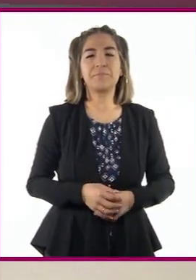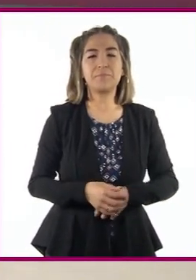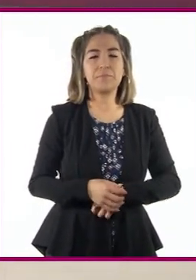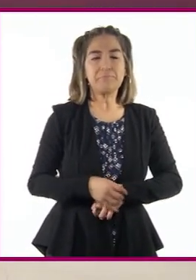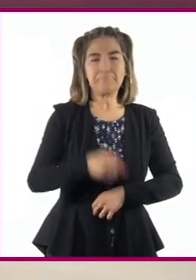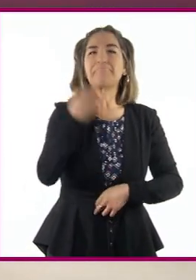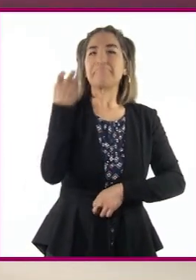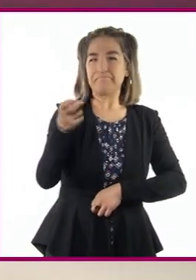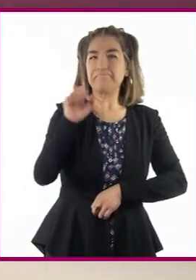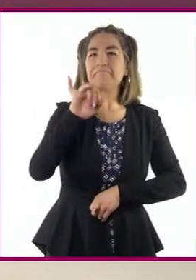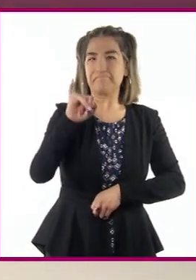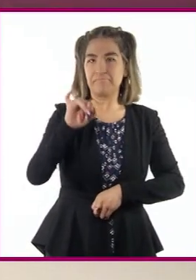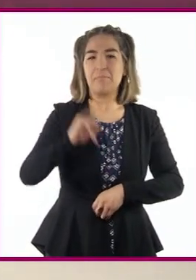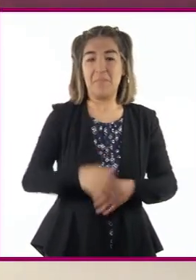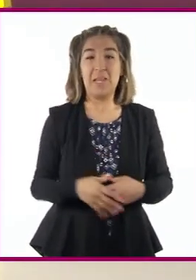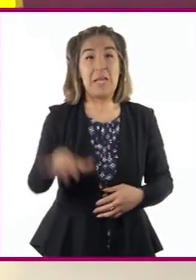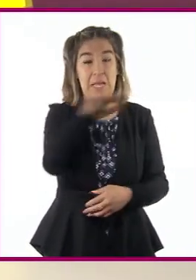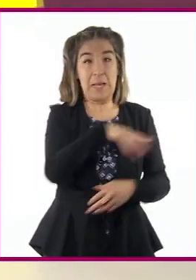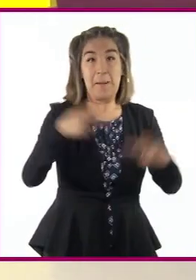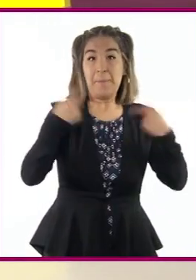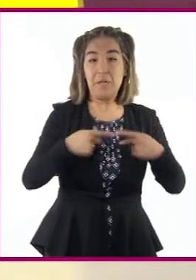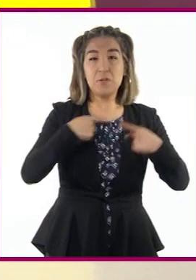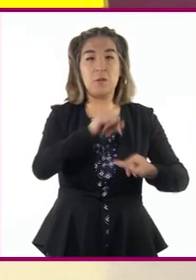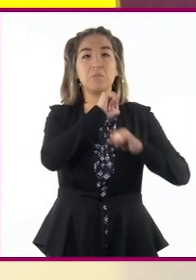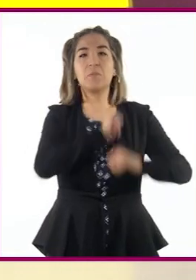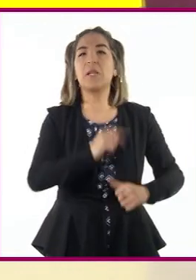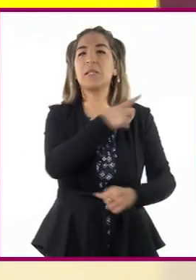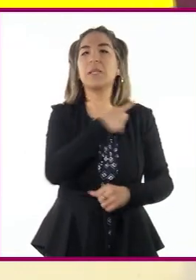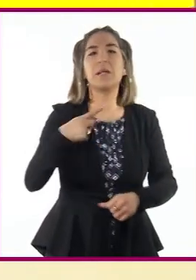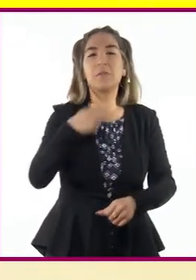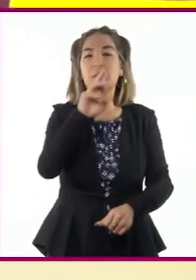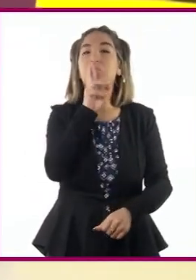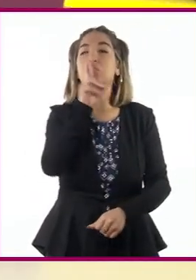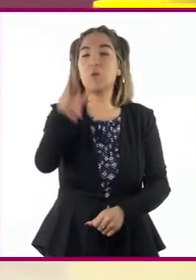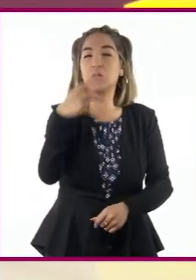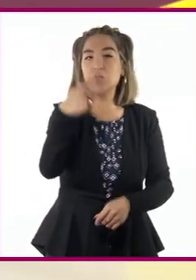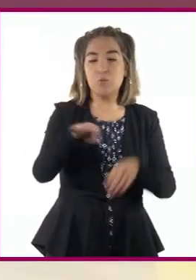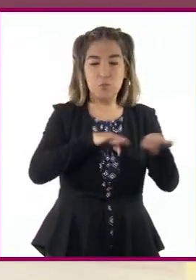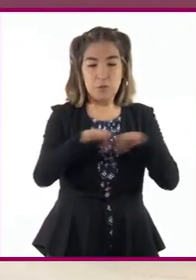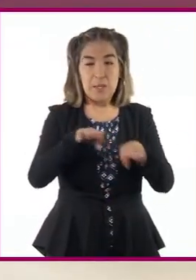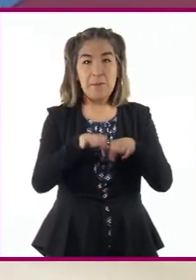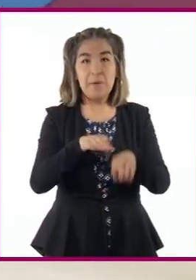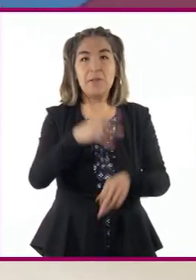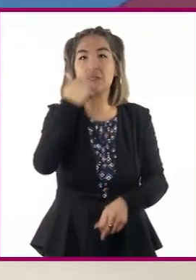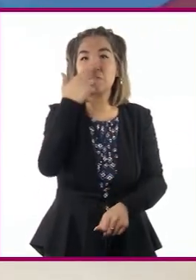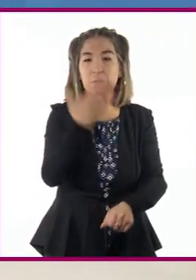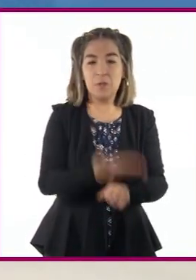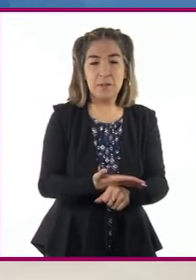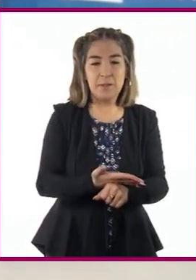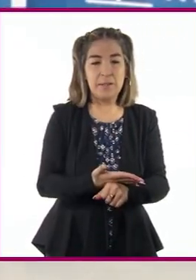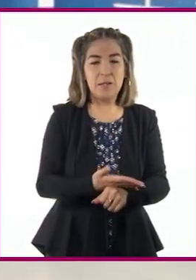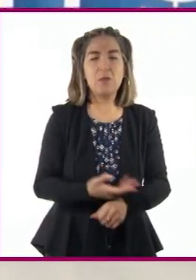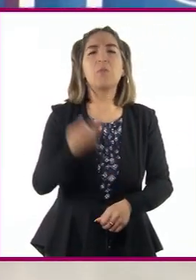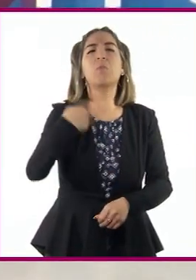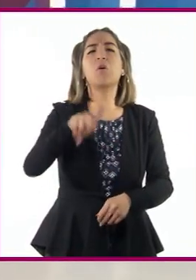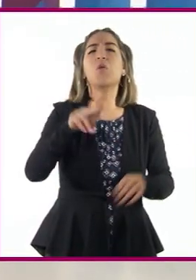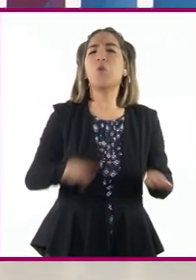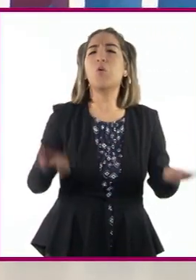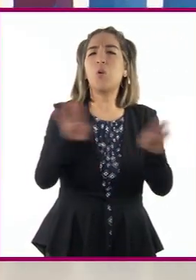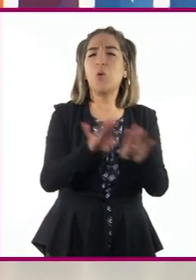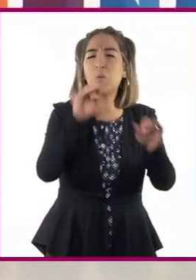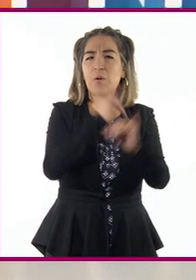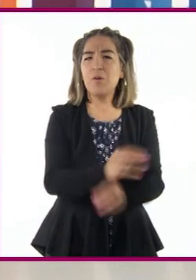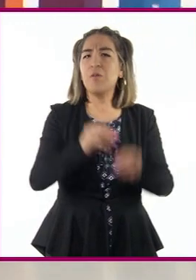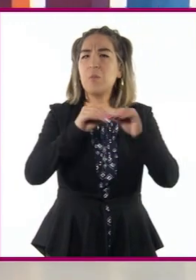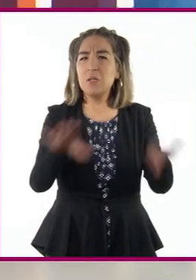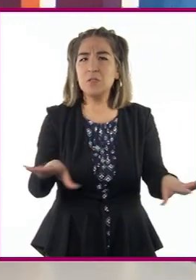Así es, maestra. Las autoridades deben responder a esta responsabilidad. Pero, ¿cómo es la rendición de